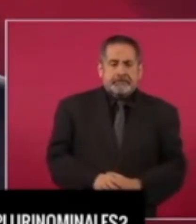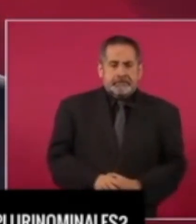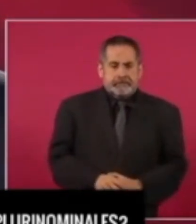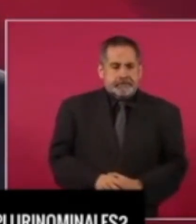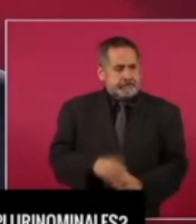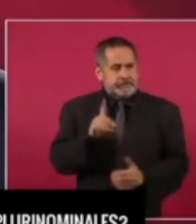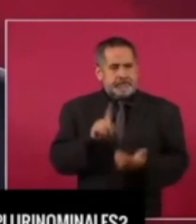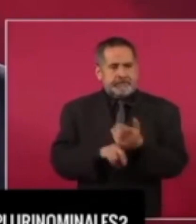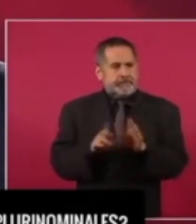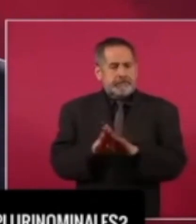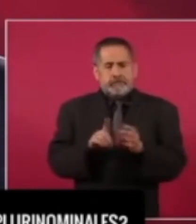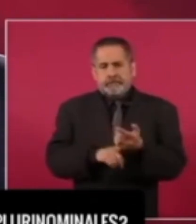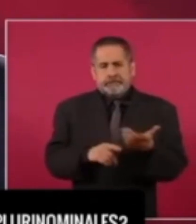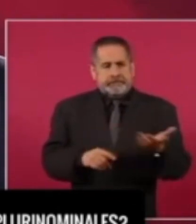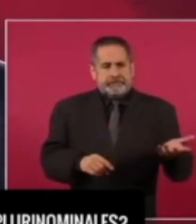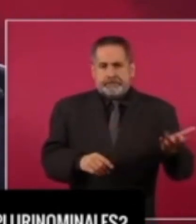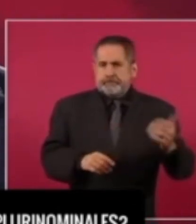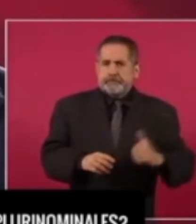pero como